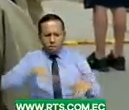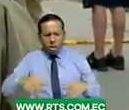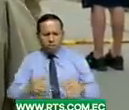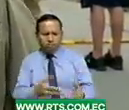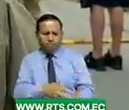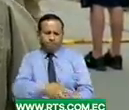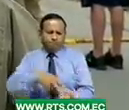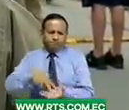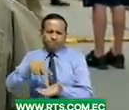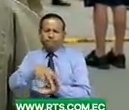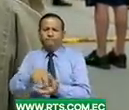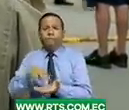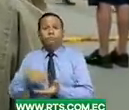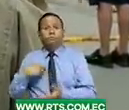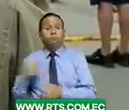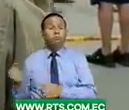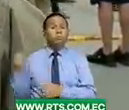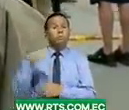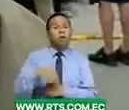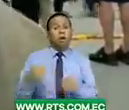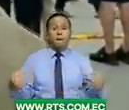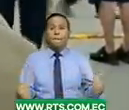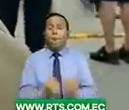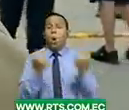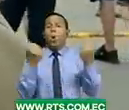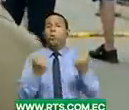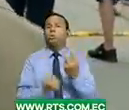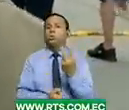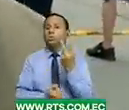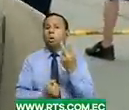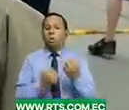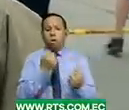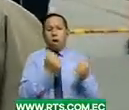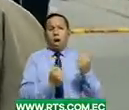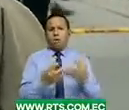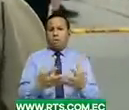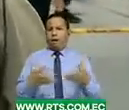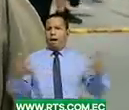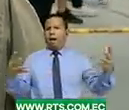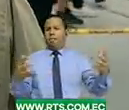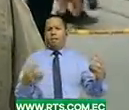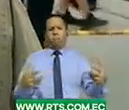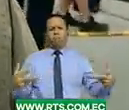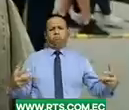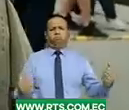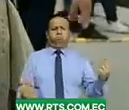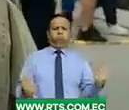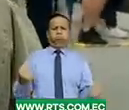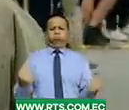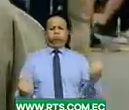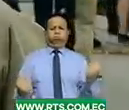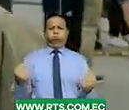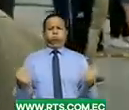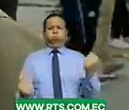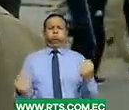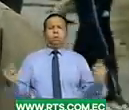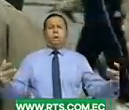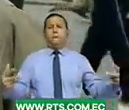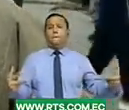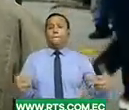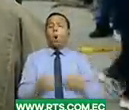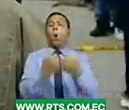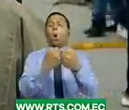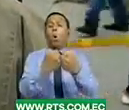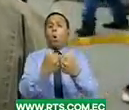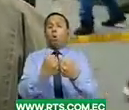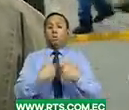un accidente de tránsito en el que están involucrados dos vehículos pesados. Al llegar al lugar, lo que hicimos es